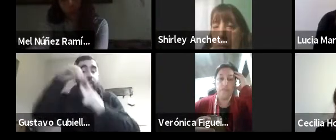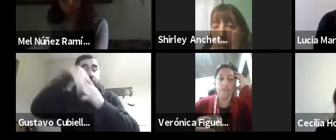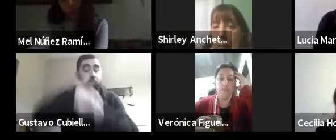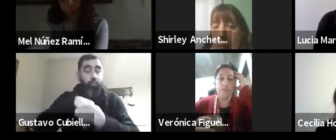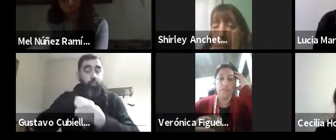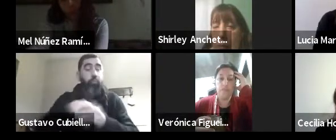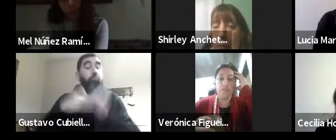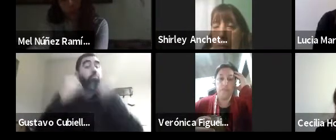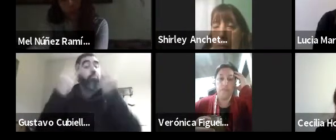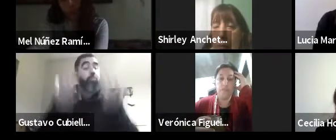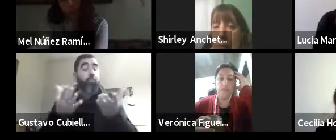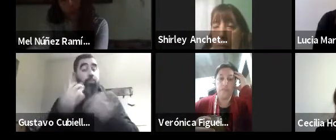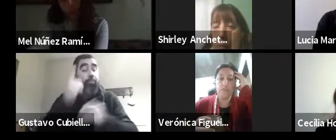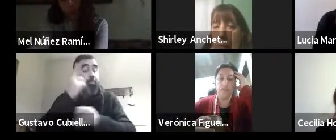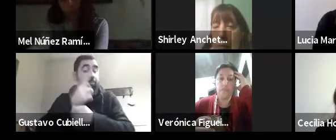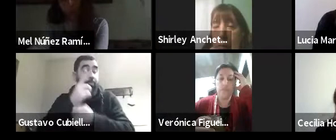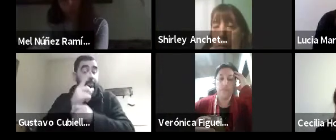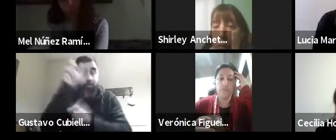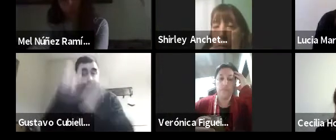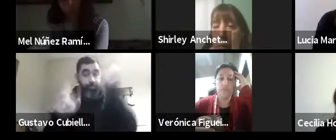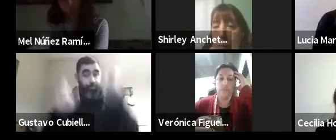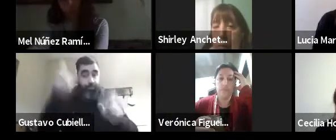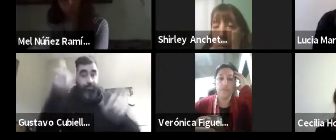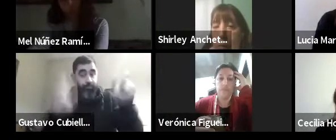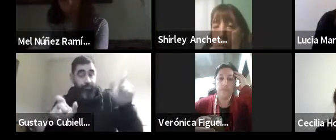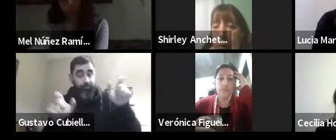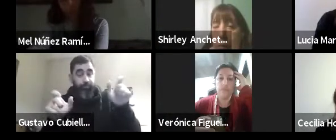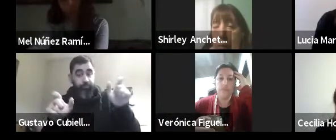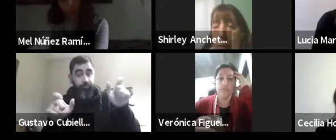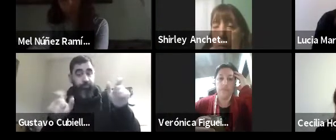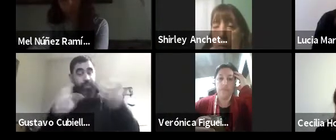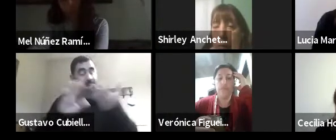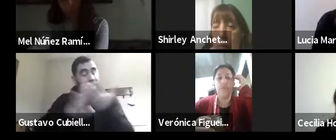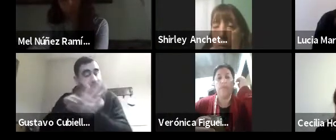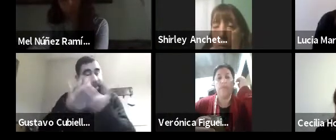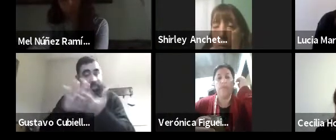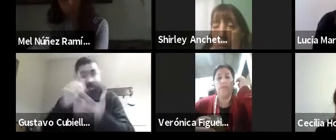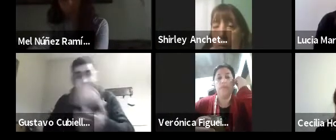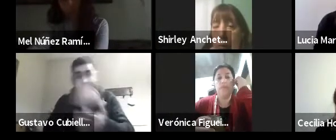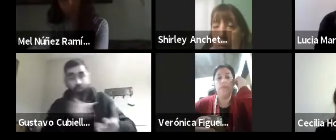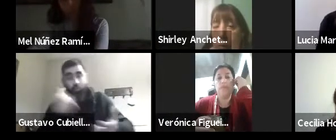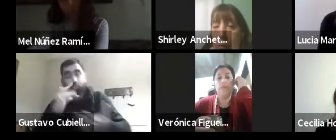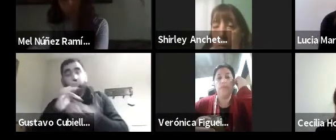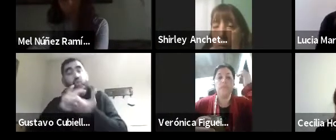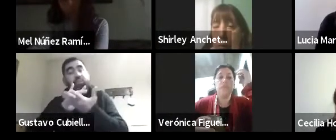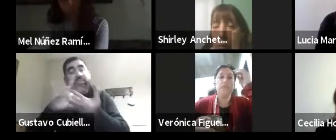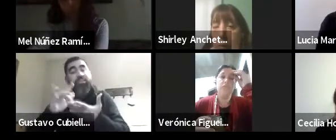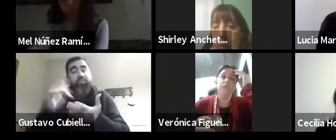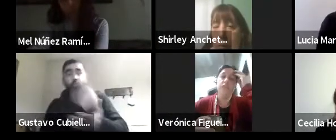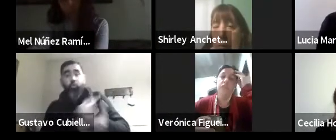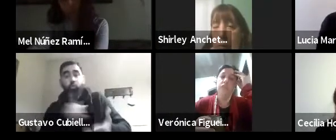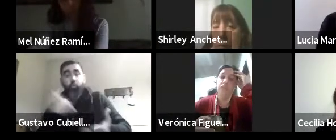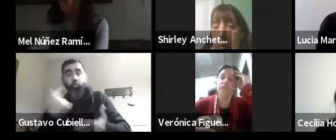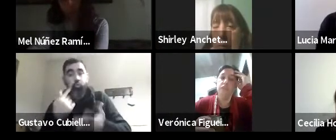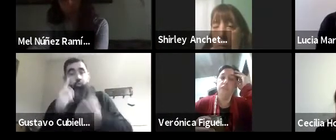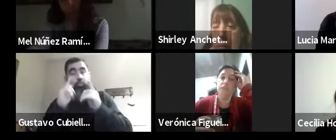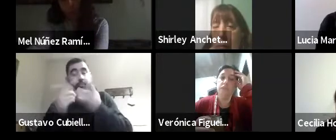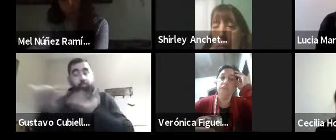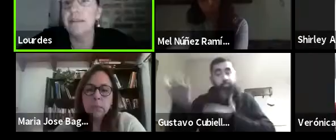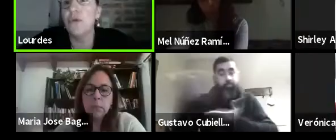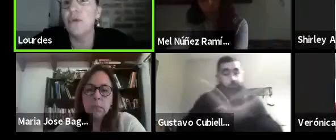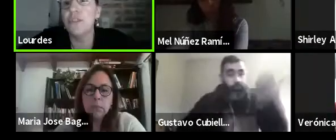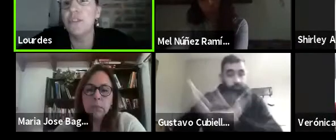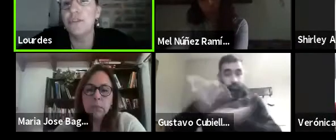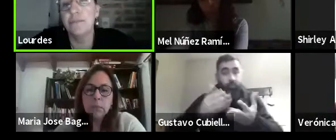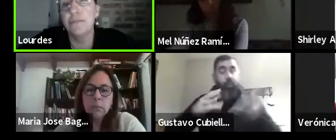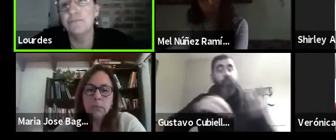bueno, primero que nada la persona, el nada de nosotros sin nosotros y, por supuesto, la corresponsabilidad de la familia,